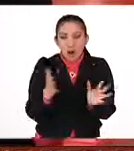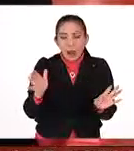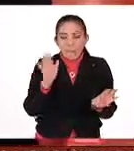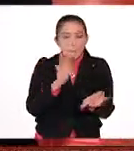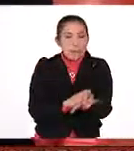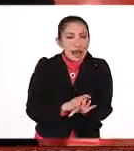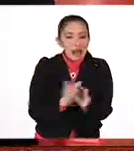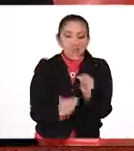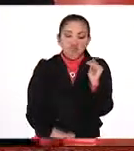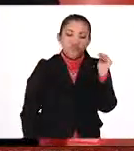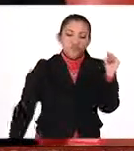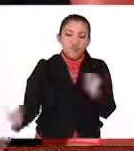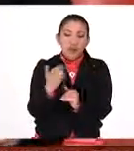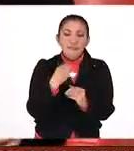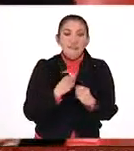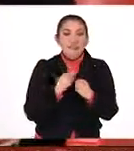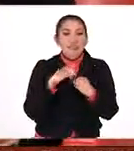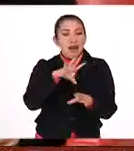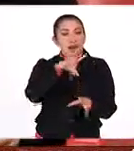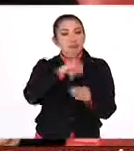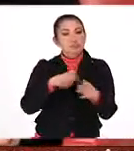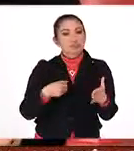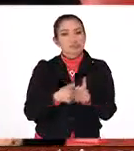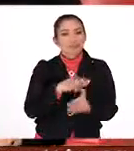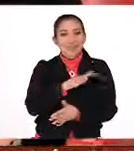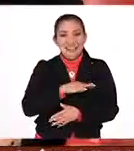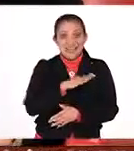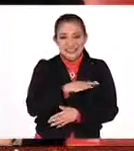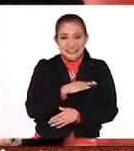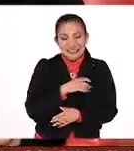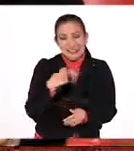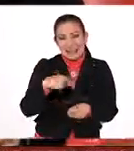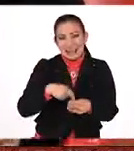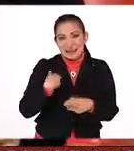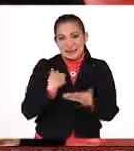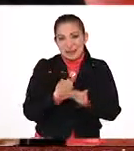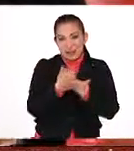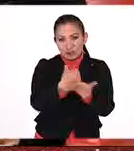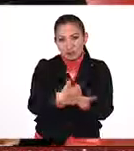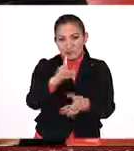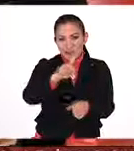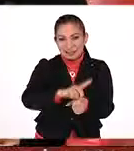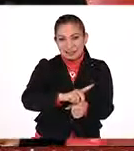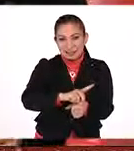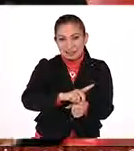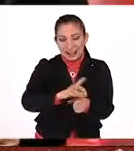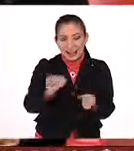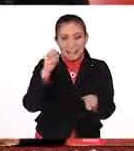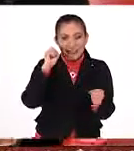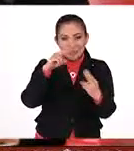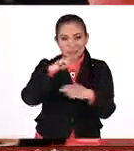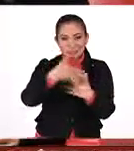más elevada de tener una vida plena y feliz hasta aquí mi colaboración del día de hoy hasta la próxima